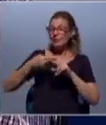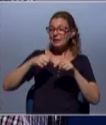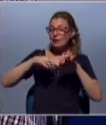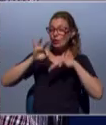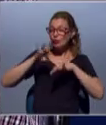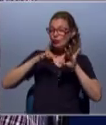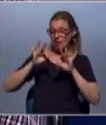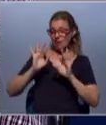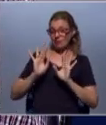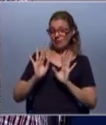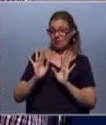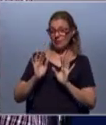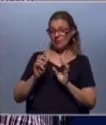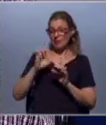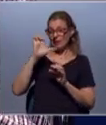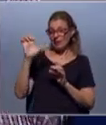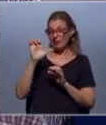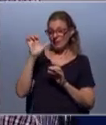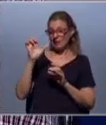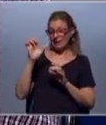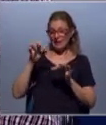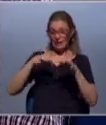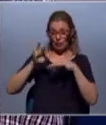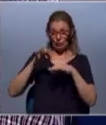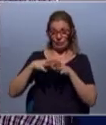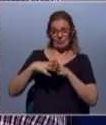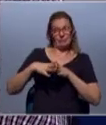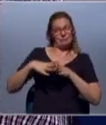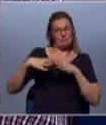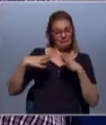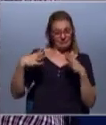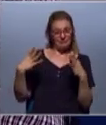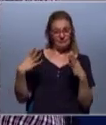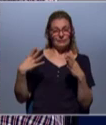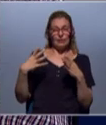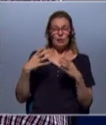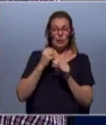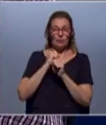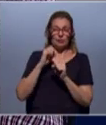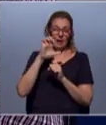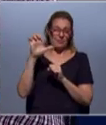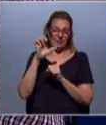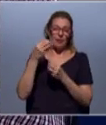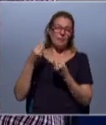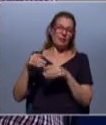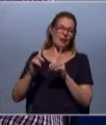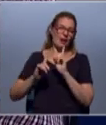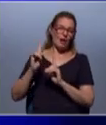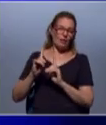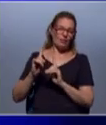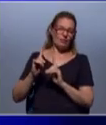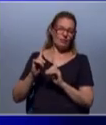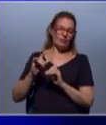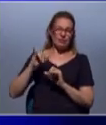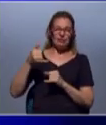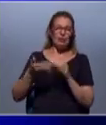licitación de la empresa el negocio es tan brutal que estaría dispuesta a perder algo con tal de no perder en eduardo